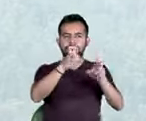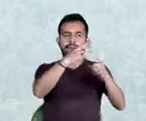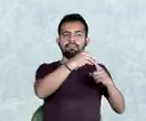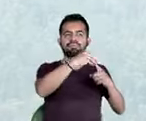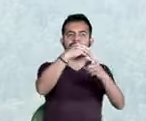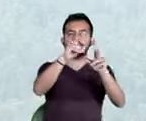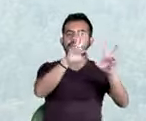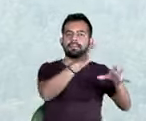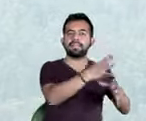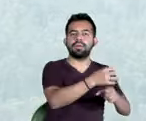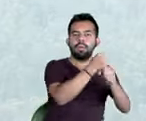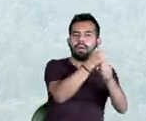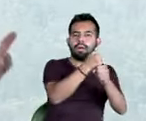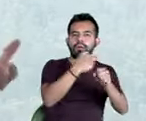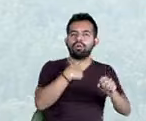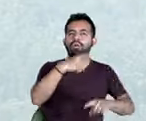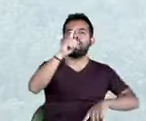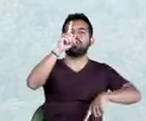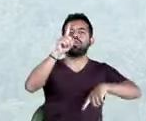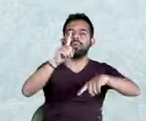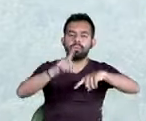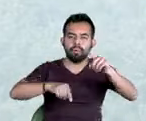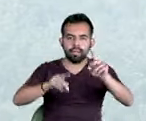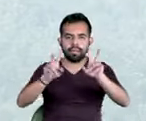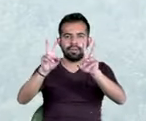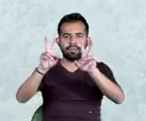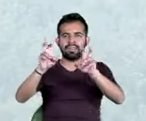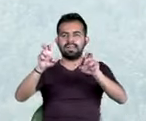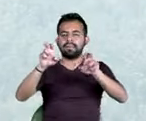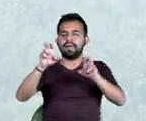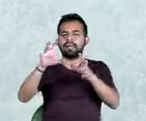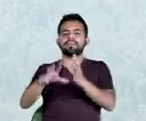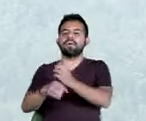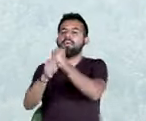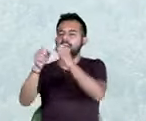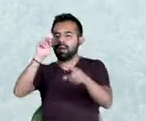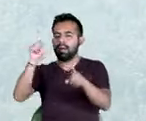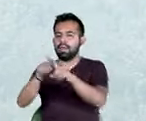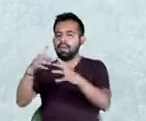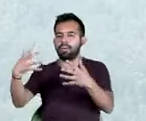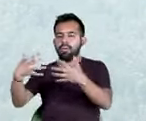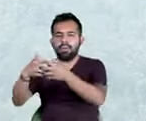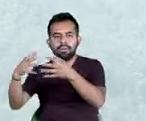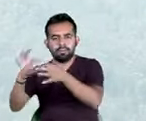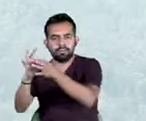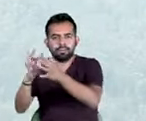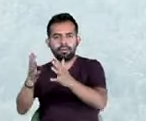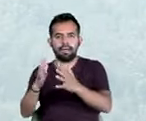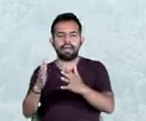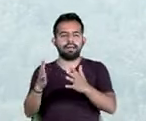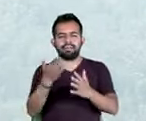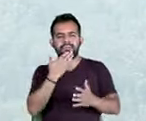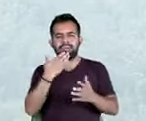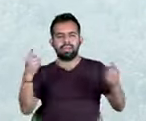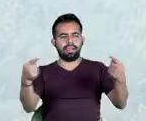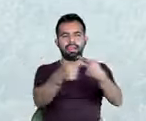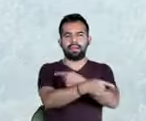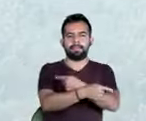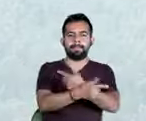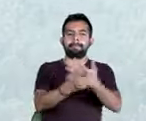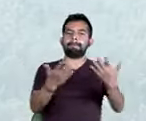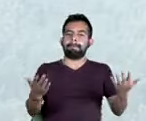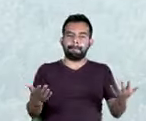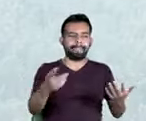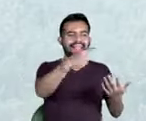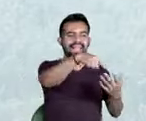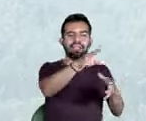en la seguridad, no podemos debilitar institucionalmente el área de seguridad. Entonces, lo que los quiteños y quiteñas votaron en urnas, que